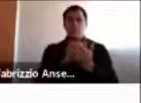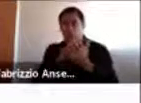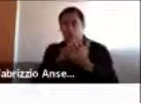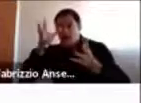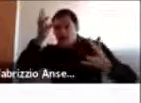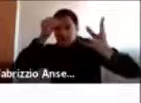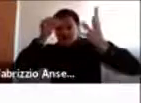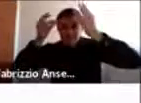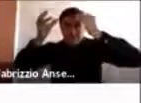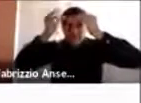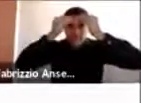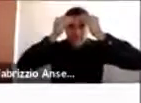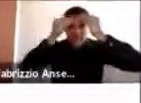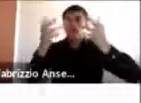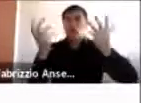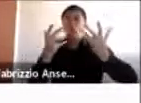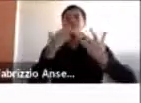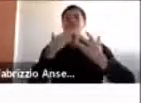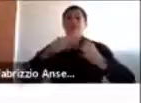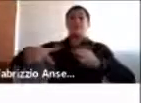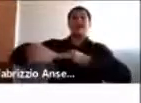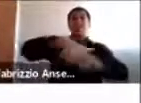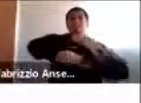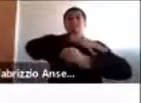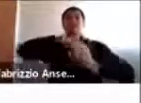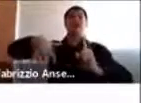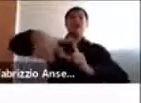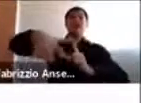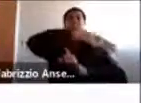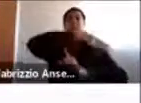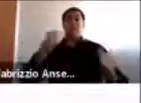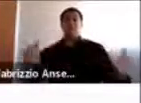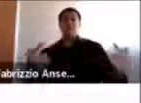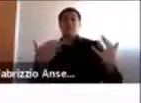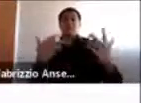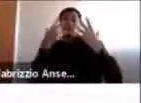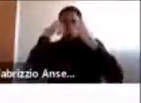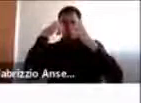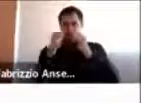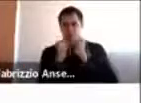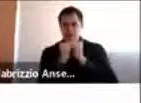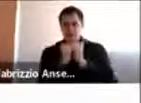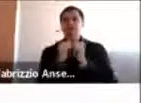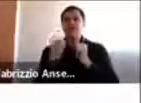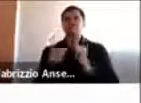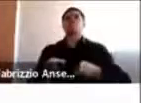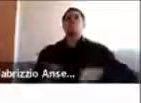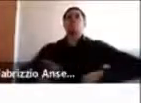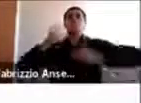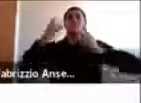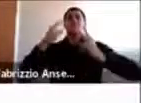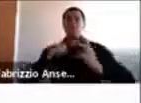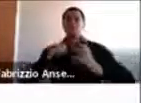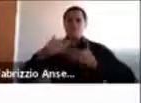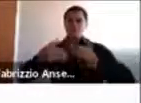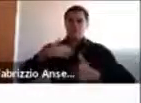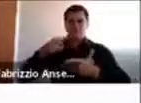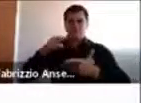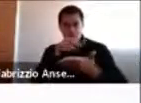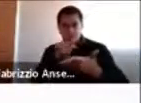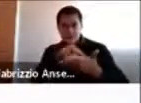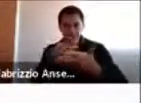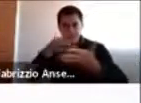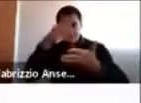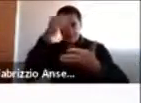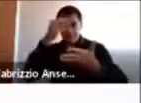ambiental nos va a permitir entonces la automatización de ese proceso lector. Y entonces la gran mayoría de los niños lo